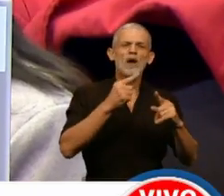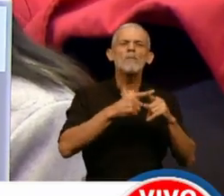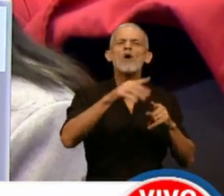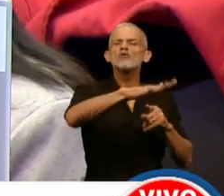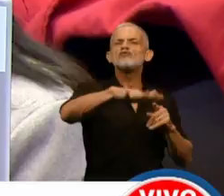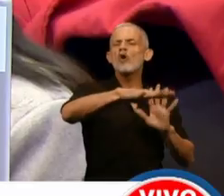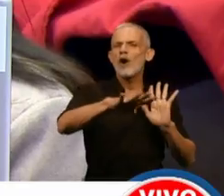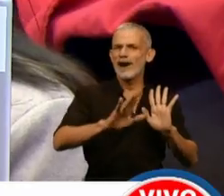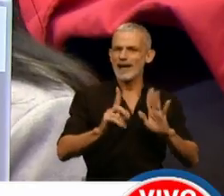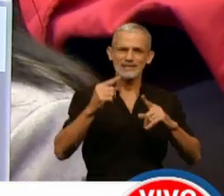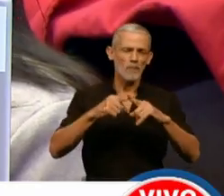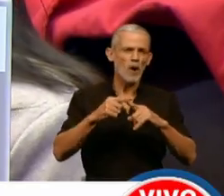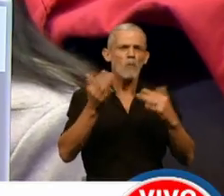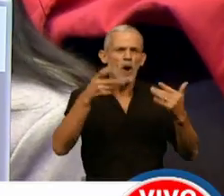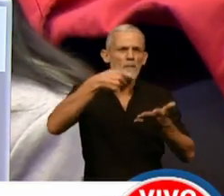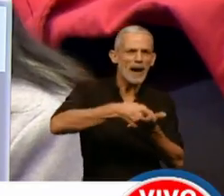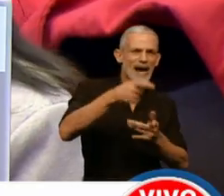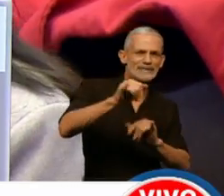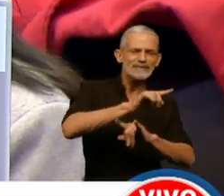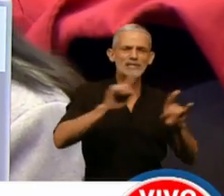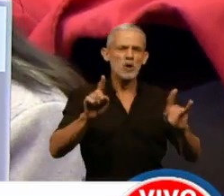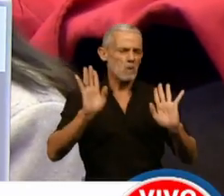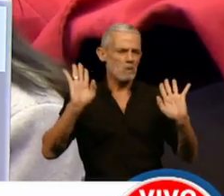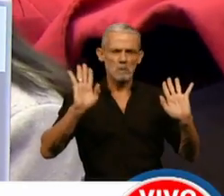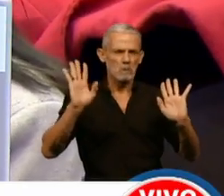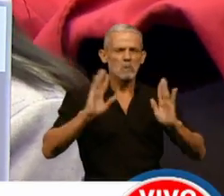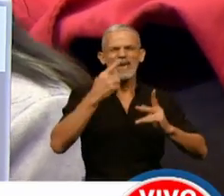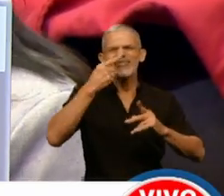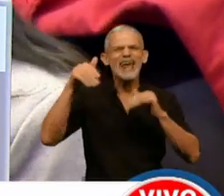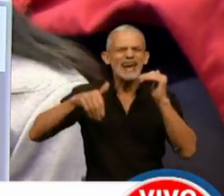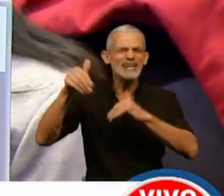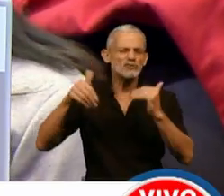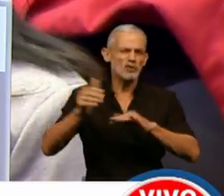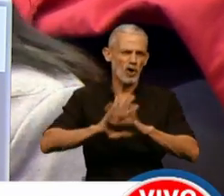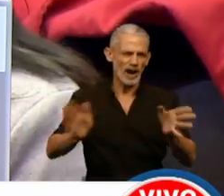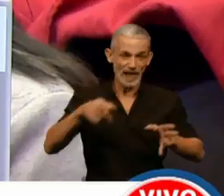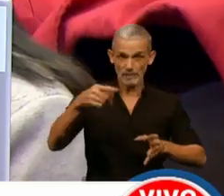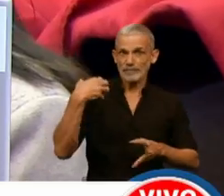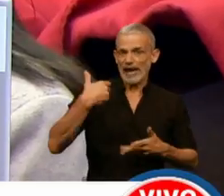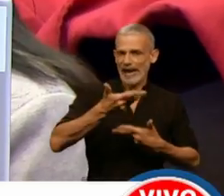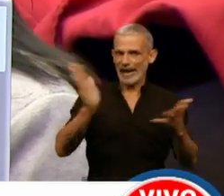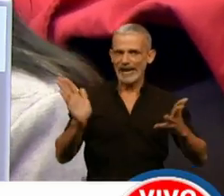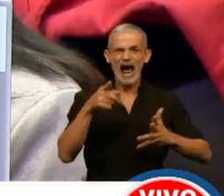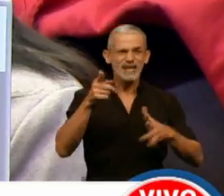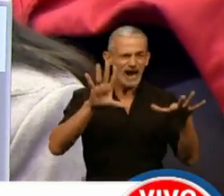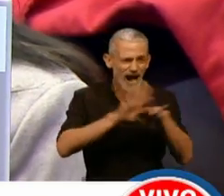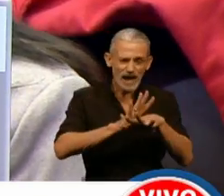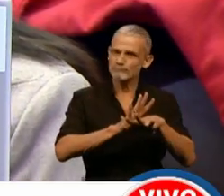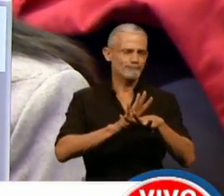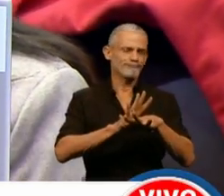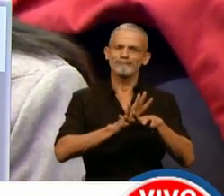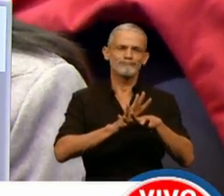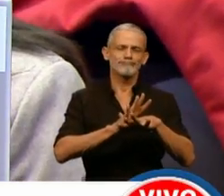y no sólo por la posibilidad de pagar o no tarifa algo que generalmente tiende a ser ineficiente